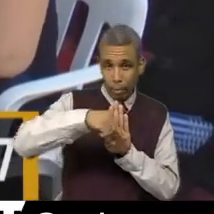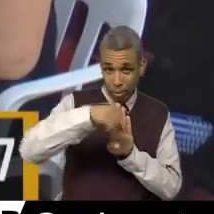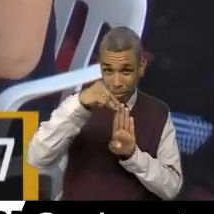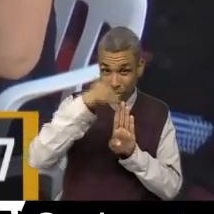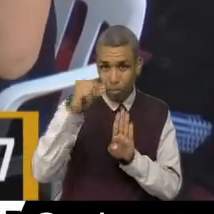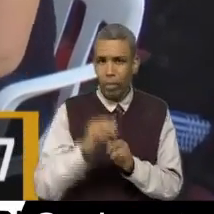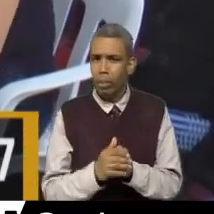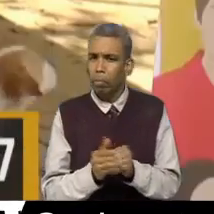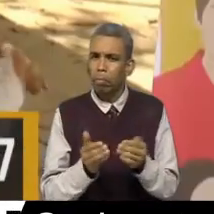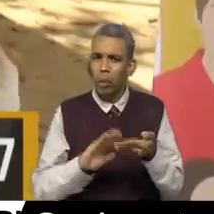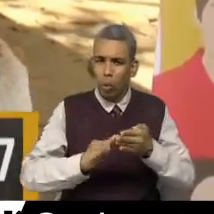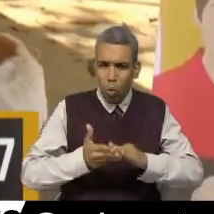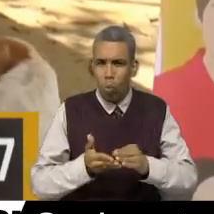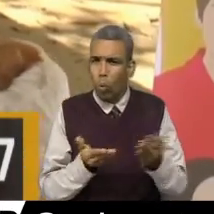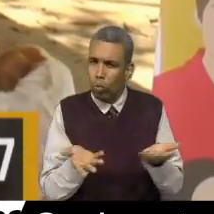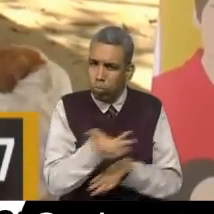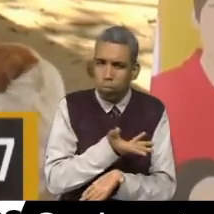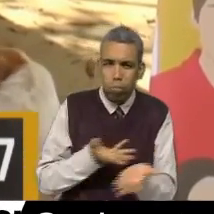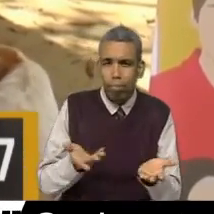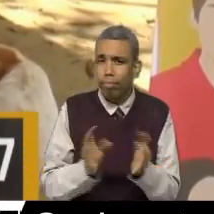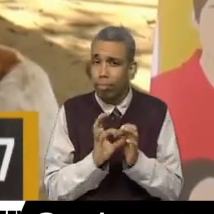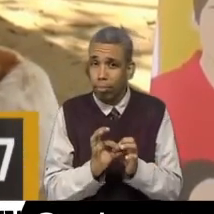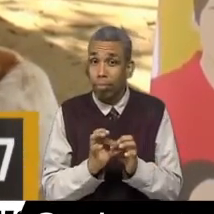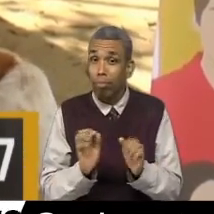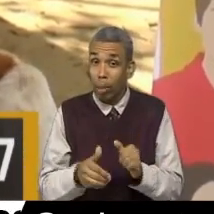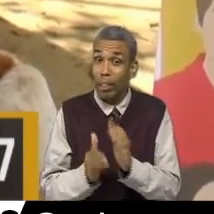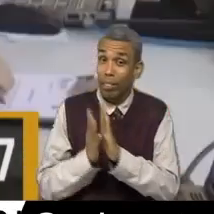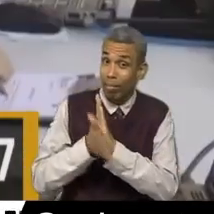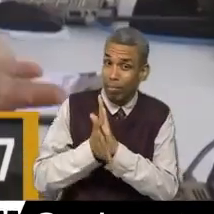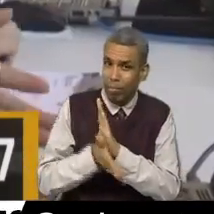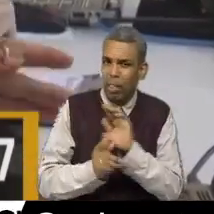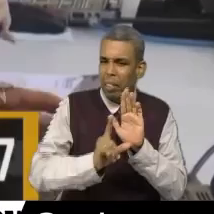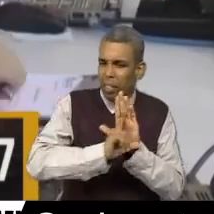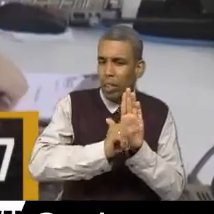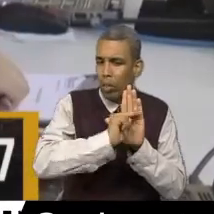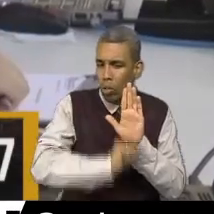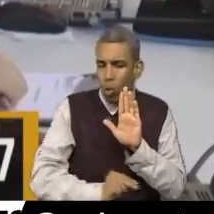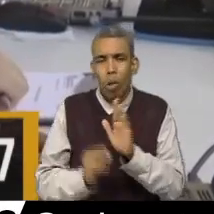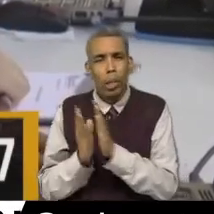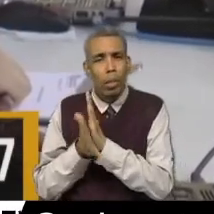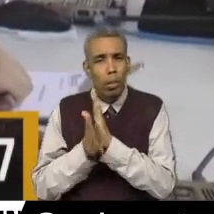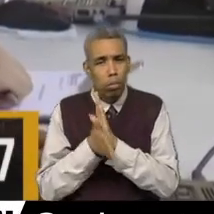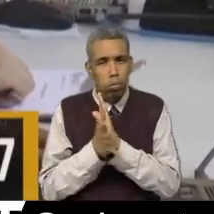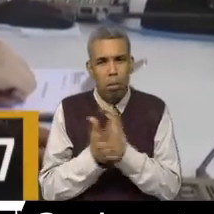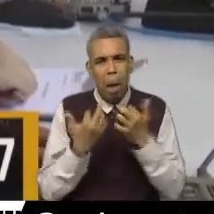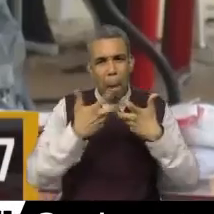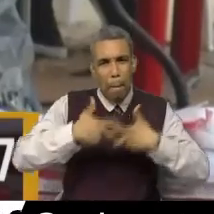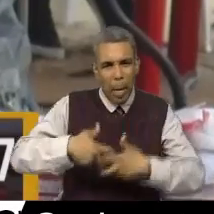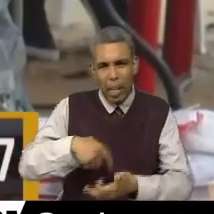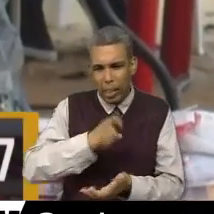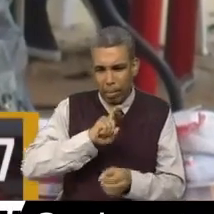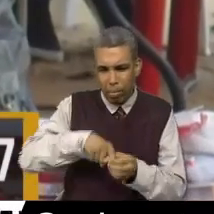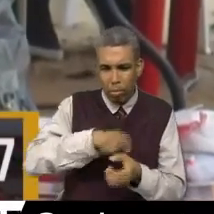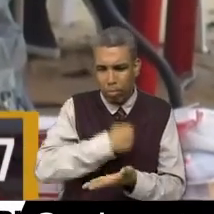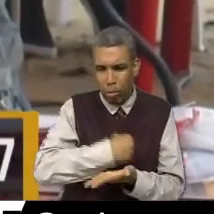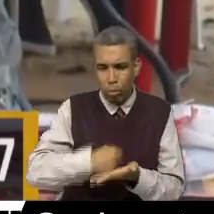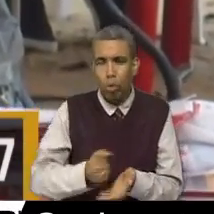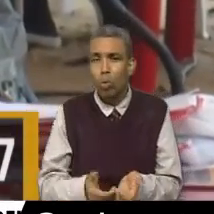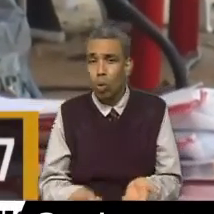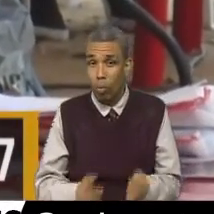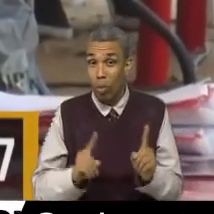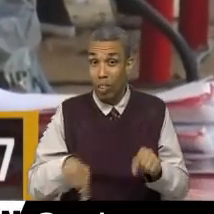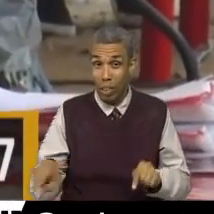los índices de formalidad y conocimiento de los deberes ciudadanos, se llevó a cabo esta actividad donde también participaron otras entidades como CAFABA